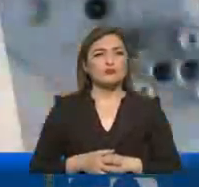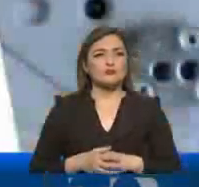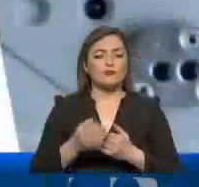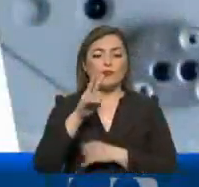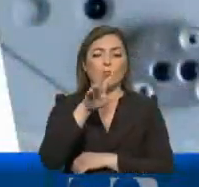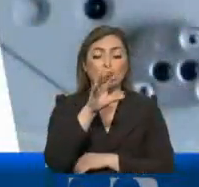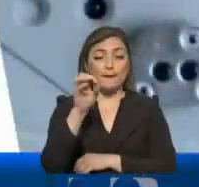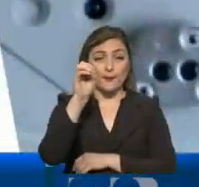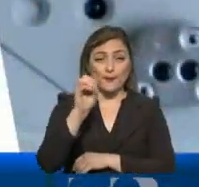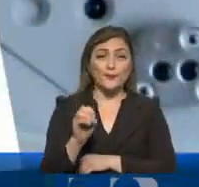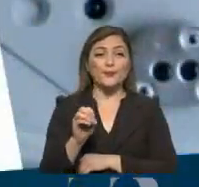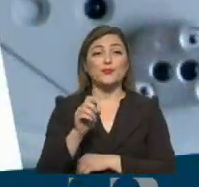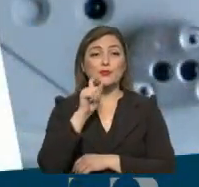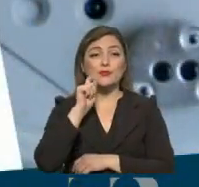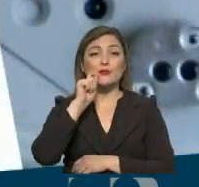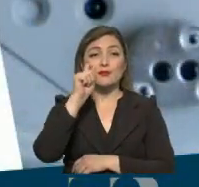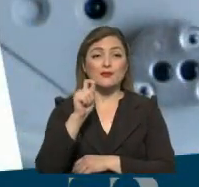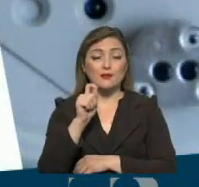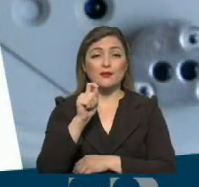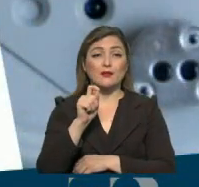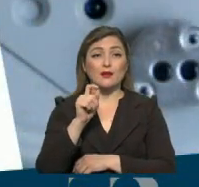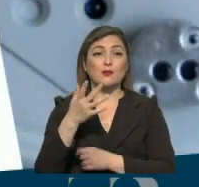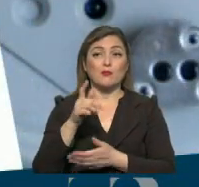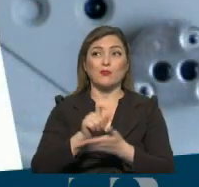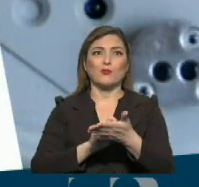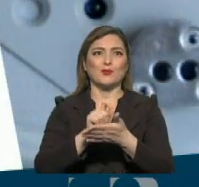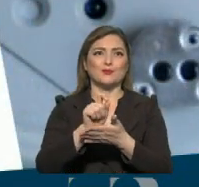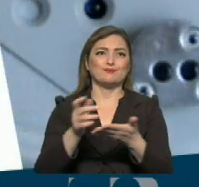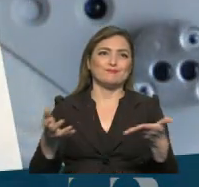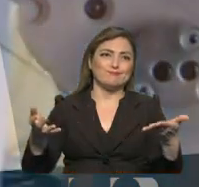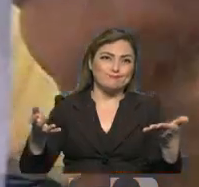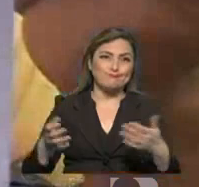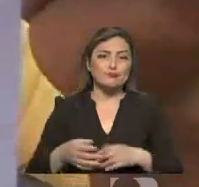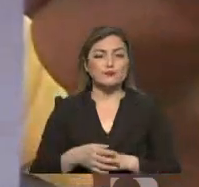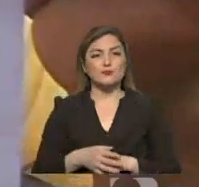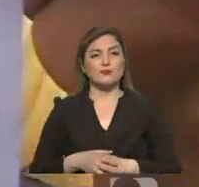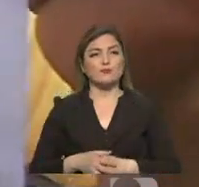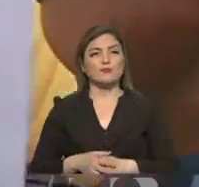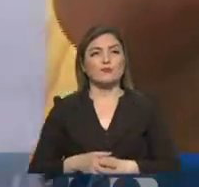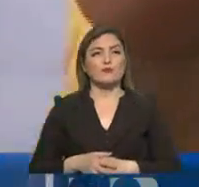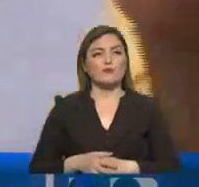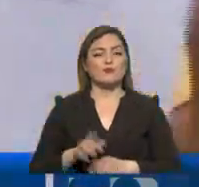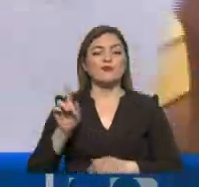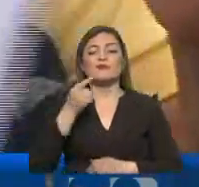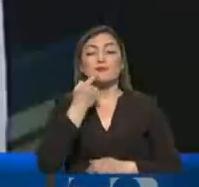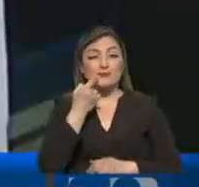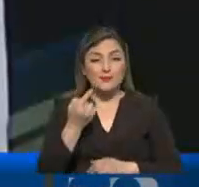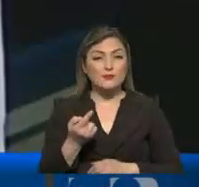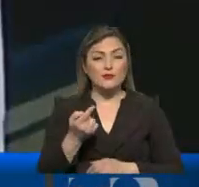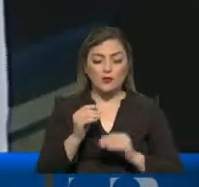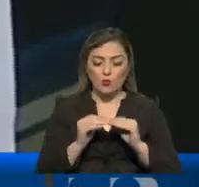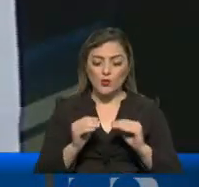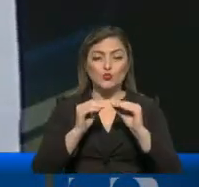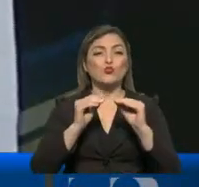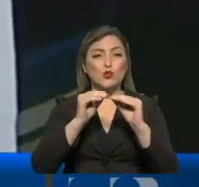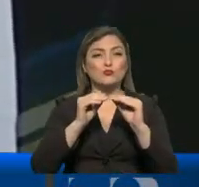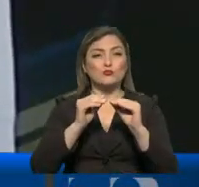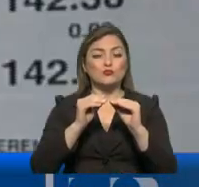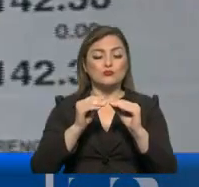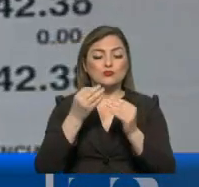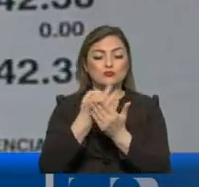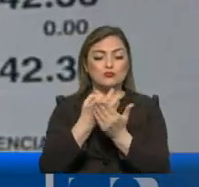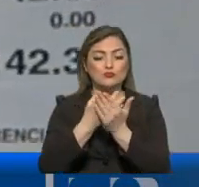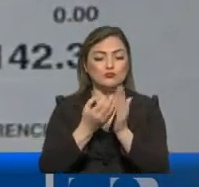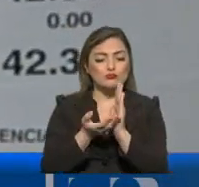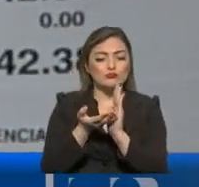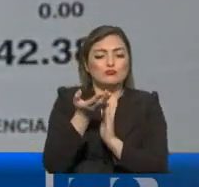el 20% de los reclamos han sido considerados como procedentes por la entidad. Y es que la corporación insiste en que ha habido un aumento en el consumo de los